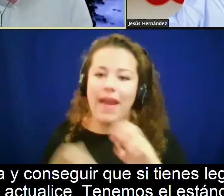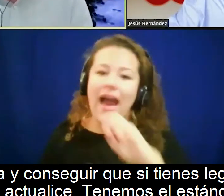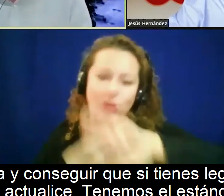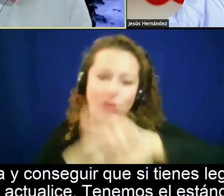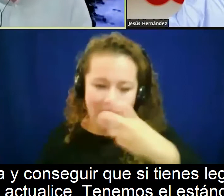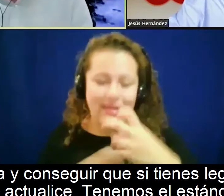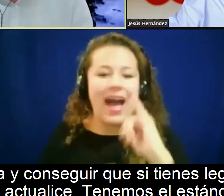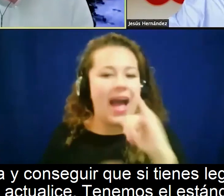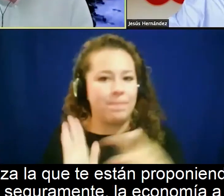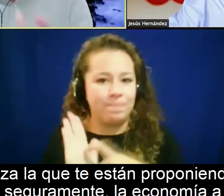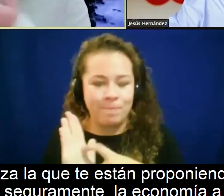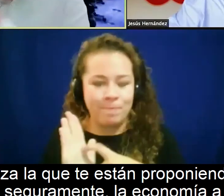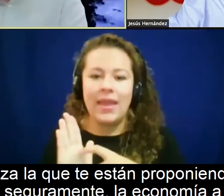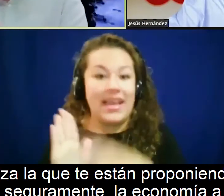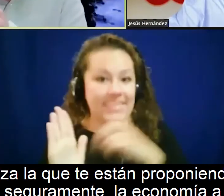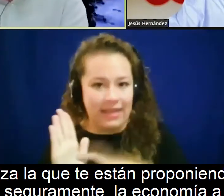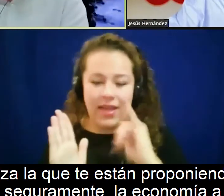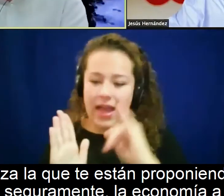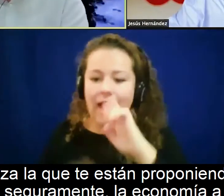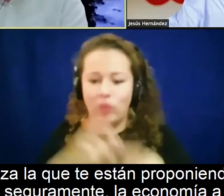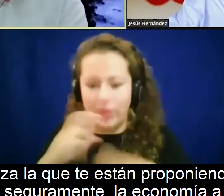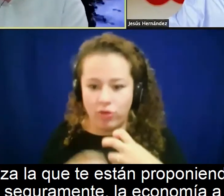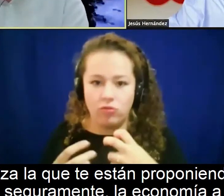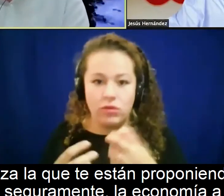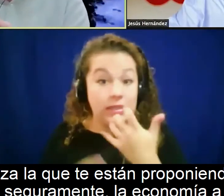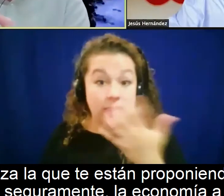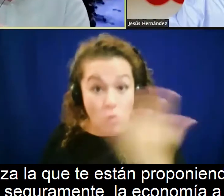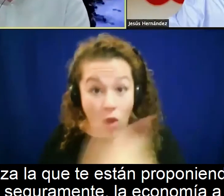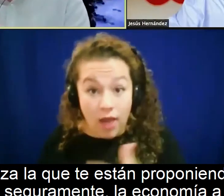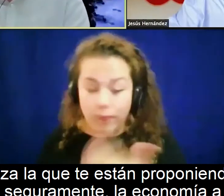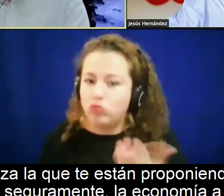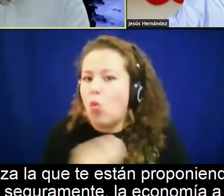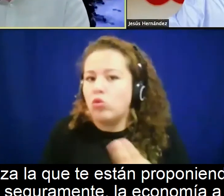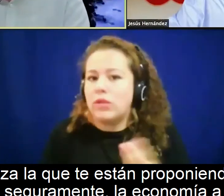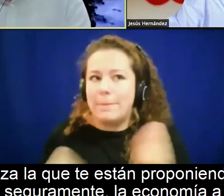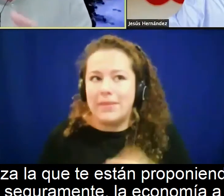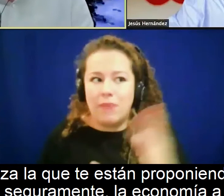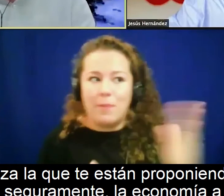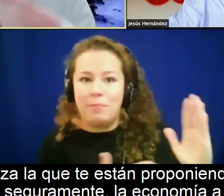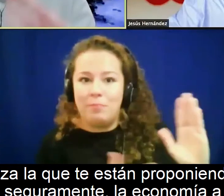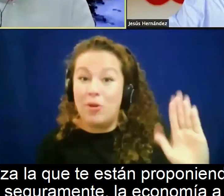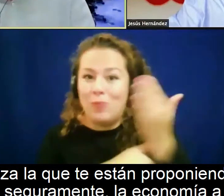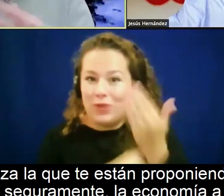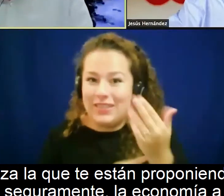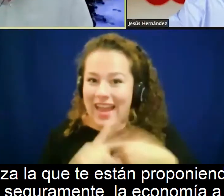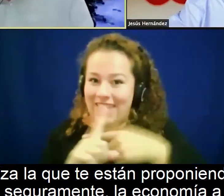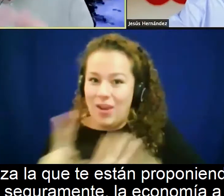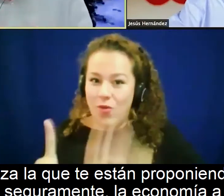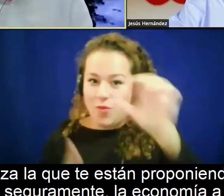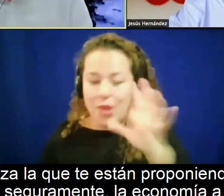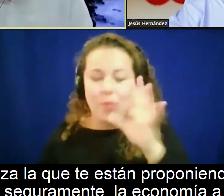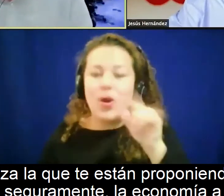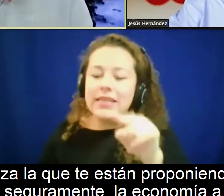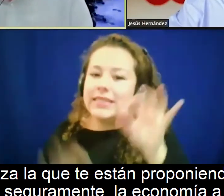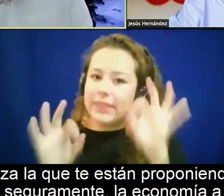tenemos la legislación. Si no tiene, pues utiliza la que te están proponiendo a nivel europeo, porque así seguramente